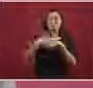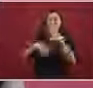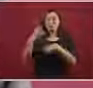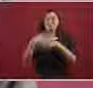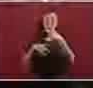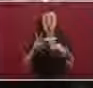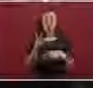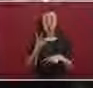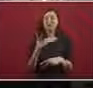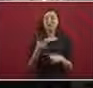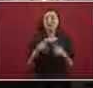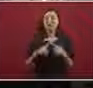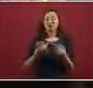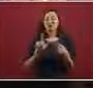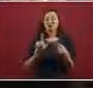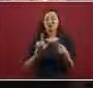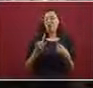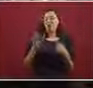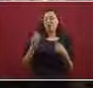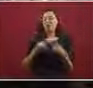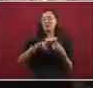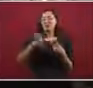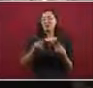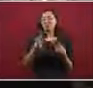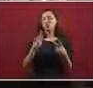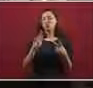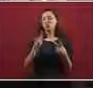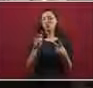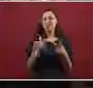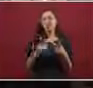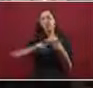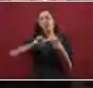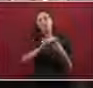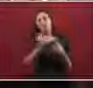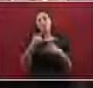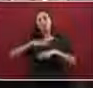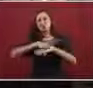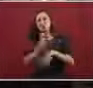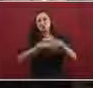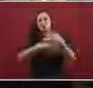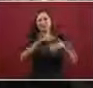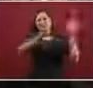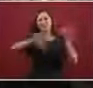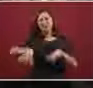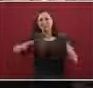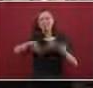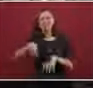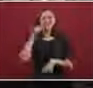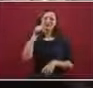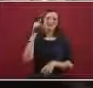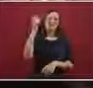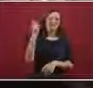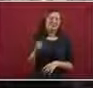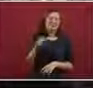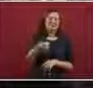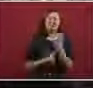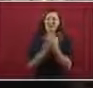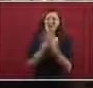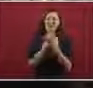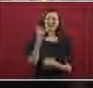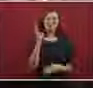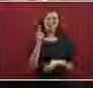Ivo, Juliet, y tenemos a otro más que está acercándose. Entonces, está viviendo Sinaloa problemas difíciles